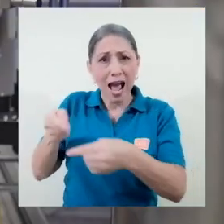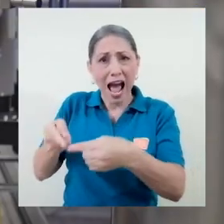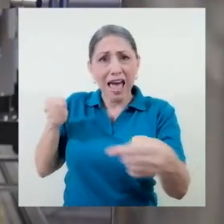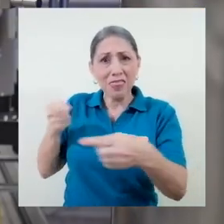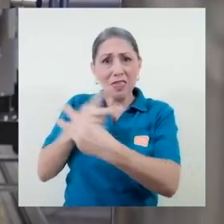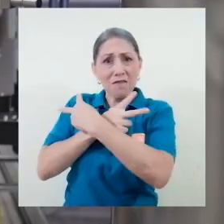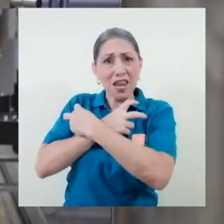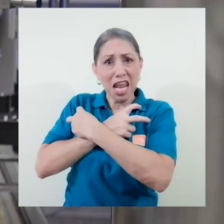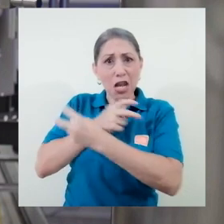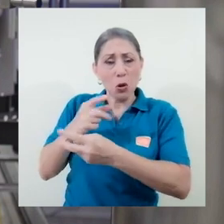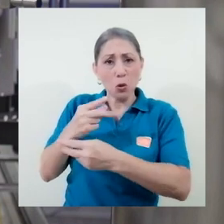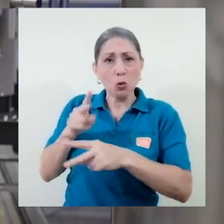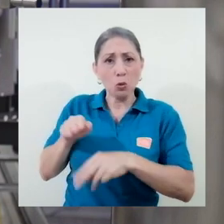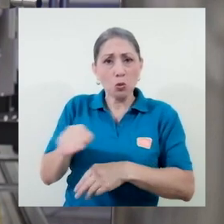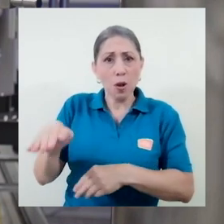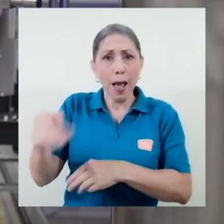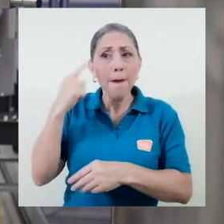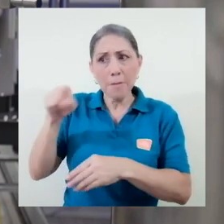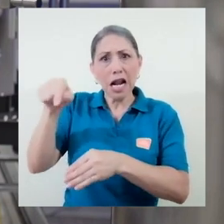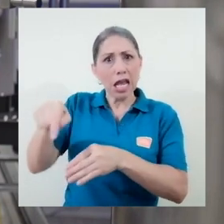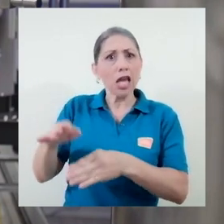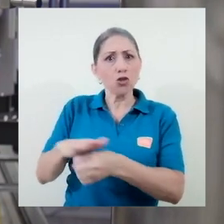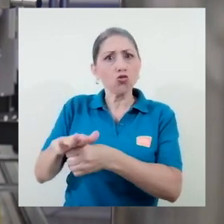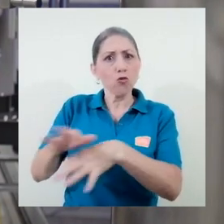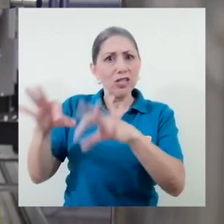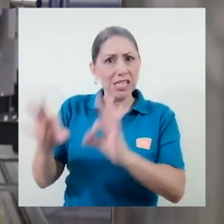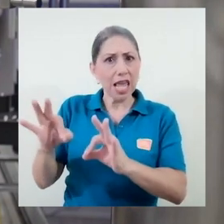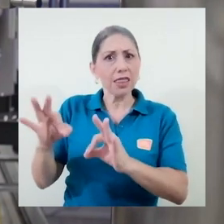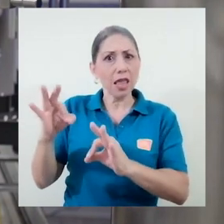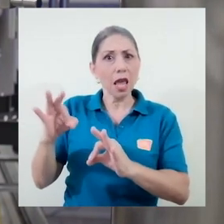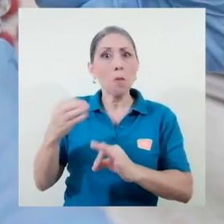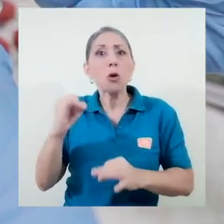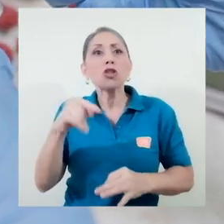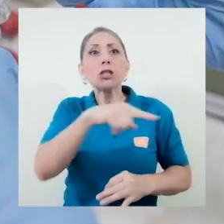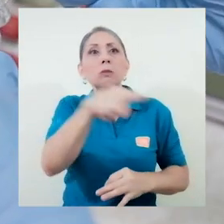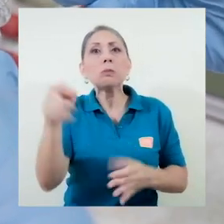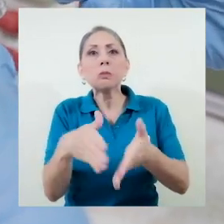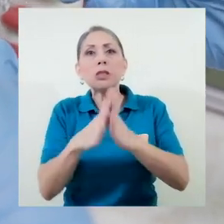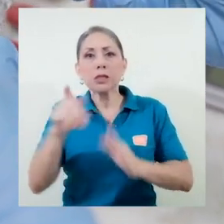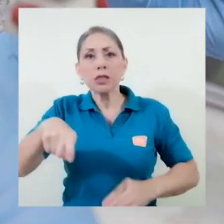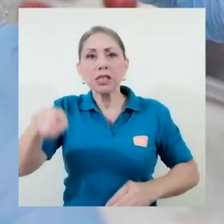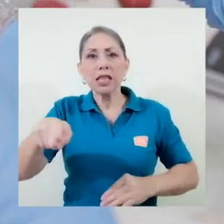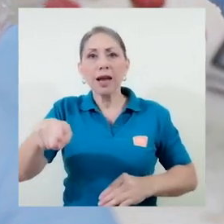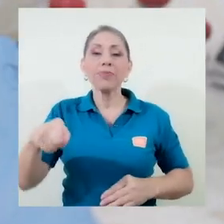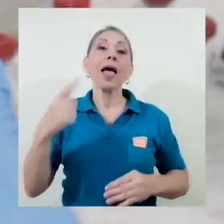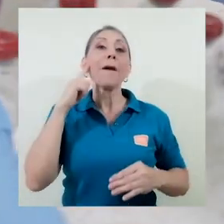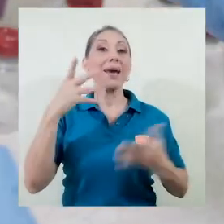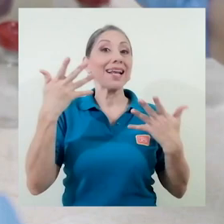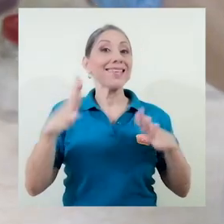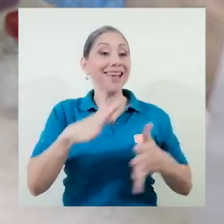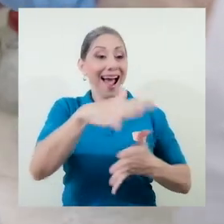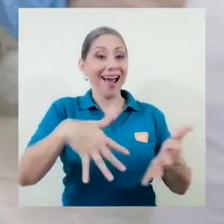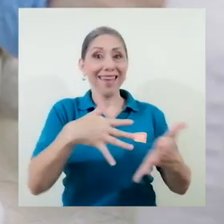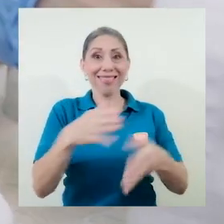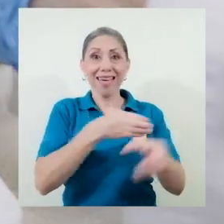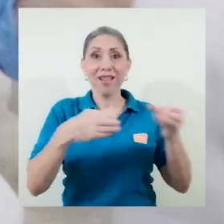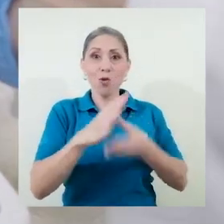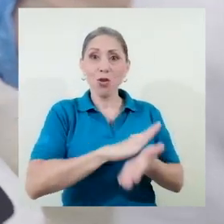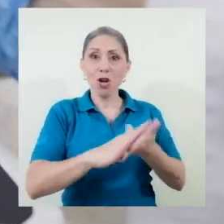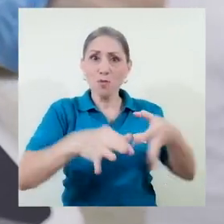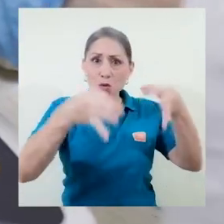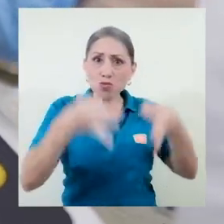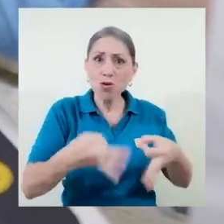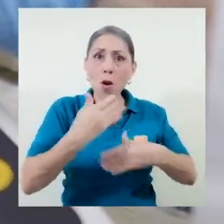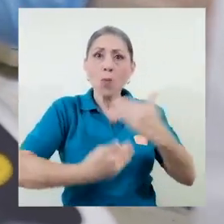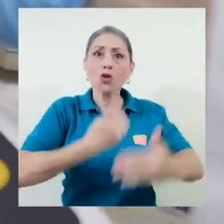llenar nuestras bodegas con el suficiente producto para atender la demanda de antivenenos y despejar la agenda del cuarto limpio para poder